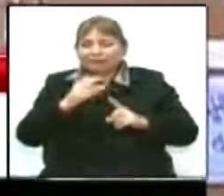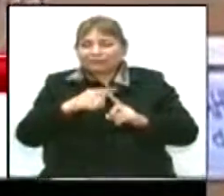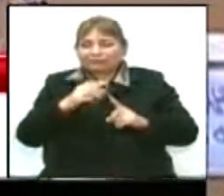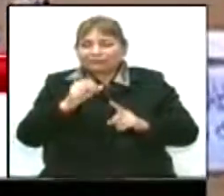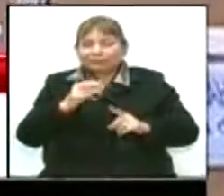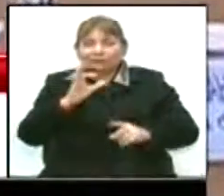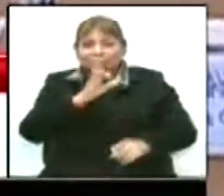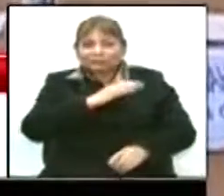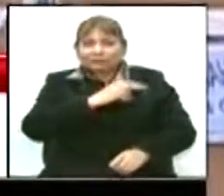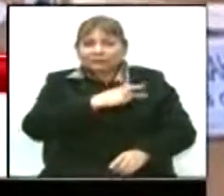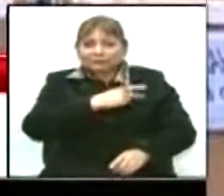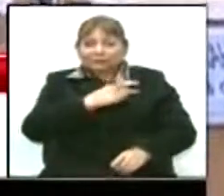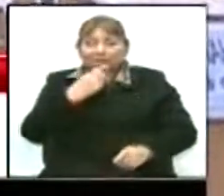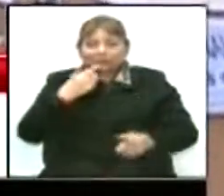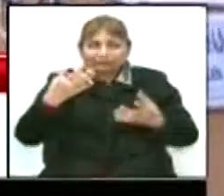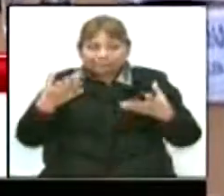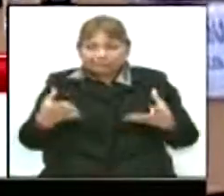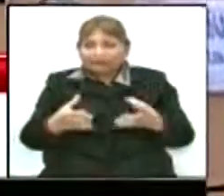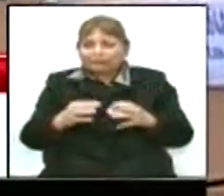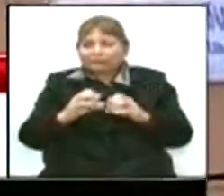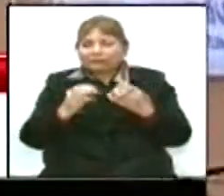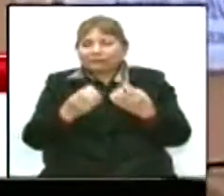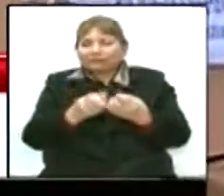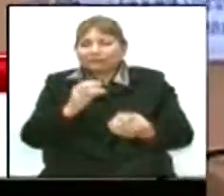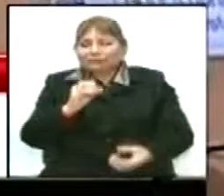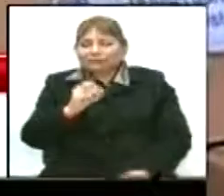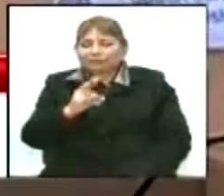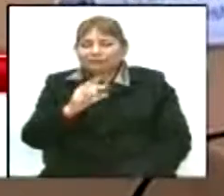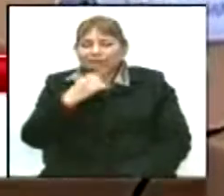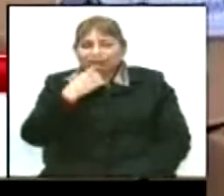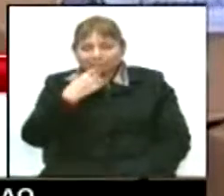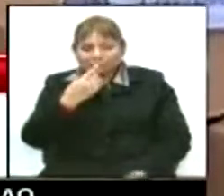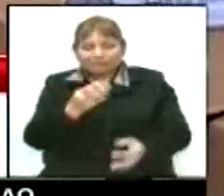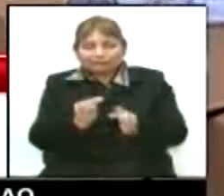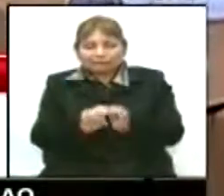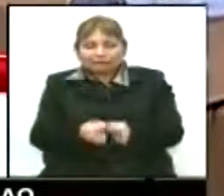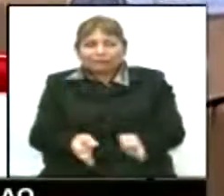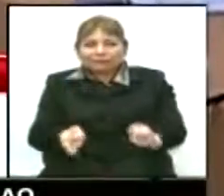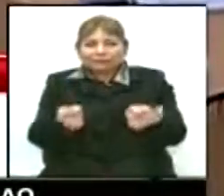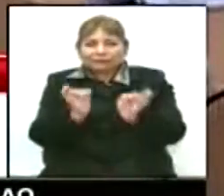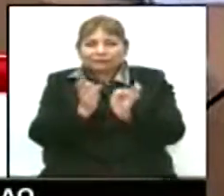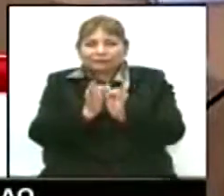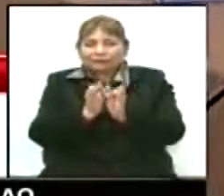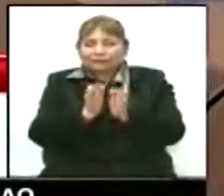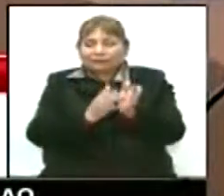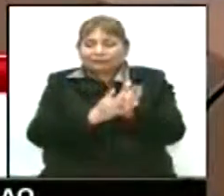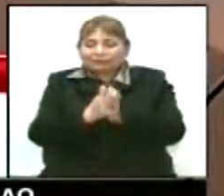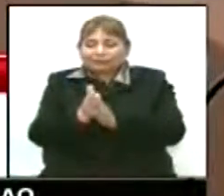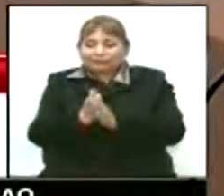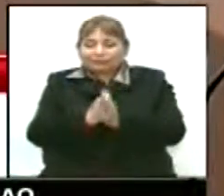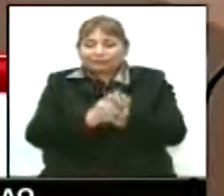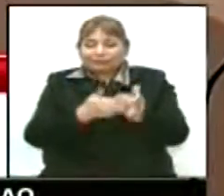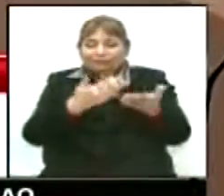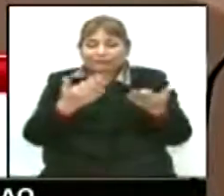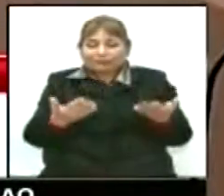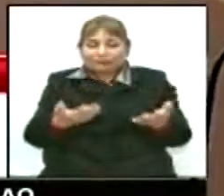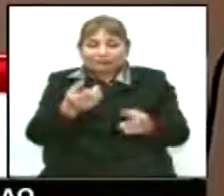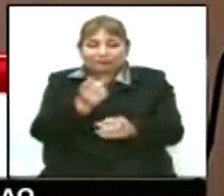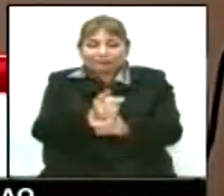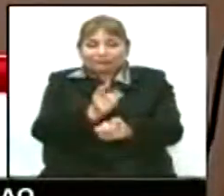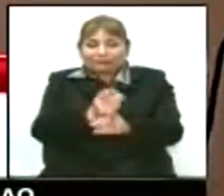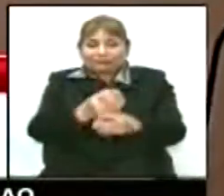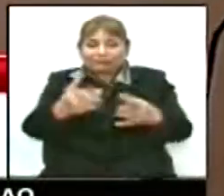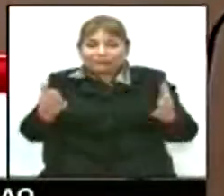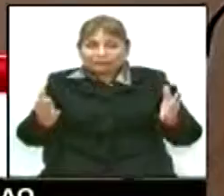Fuerza Popular somos los que damos el quórum. Entonces, creo que es bien importante que usted, en aras de mantener